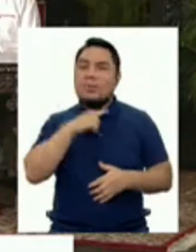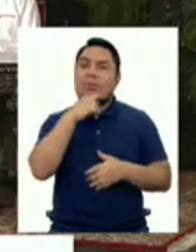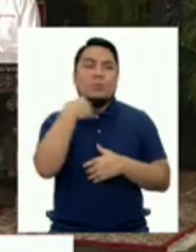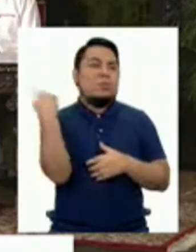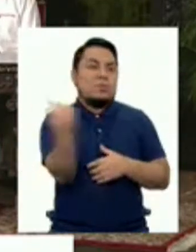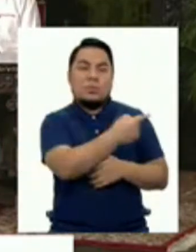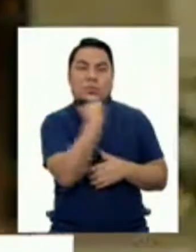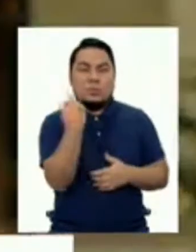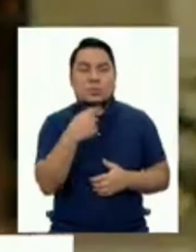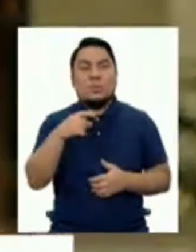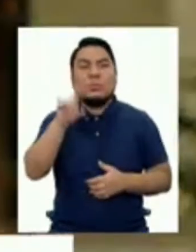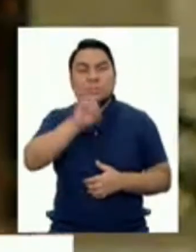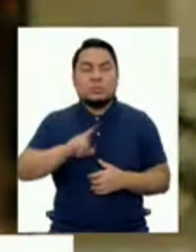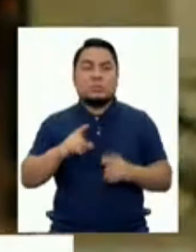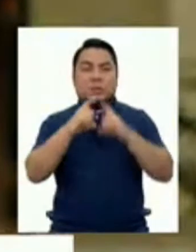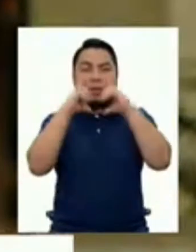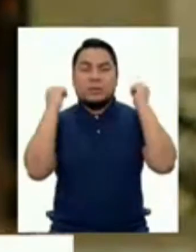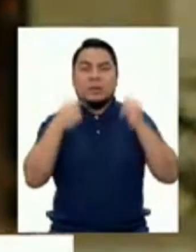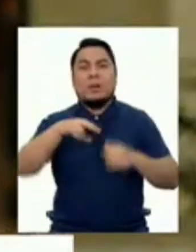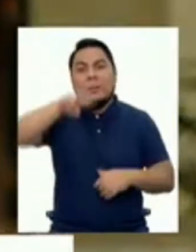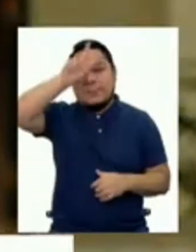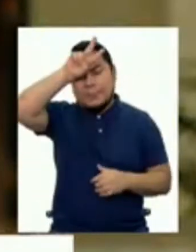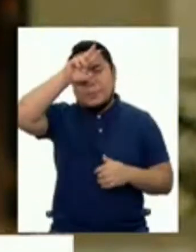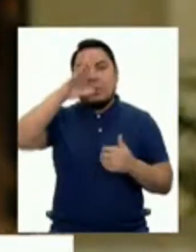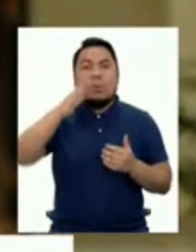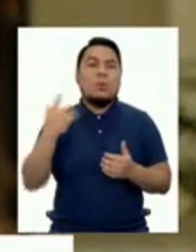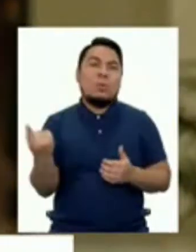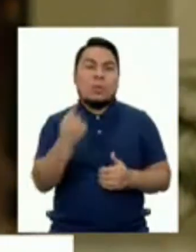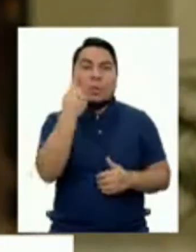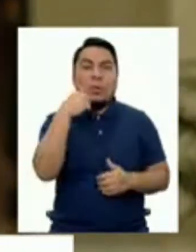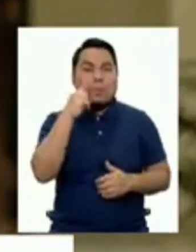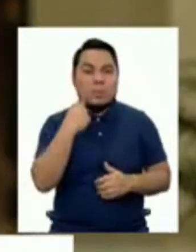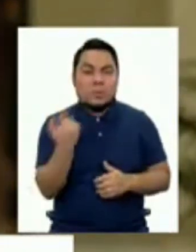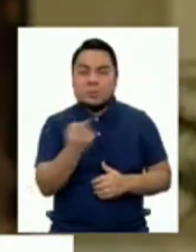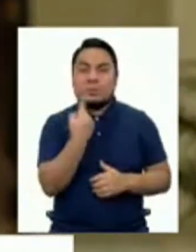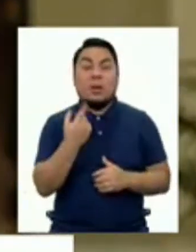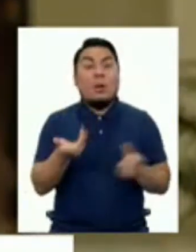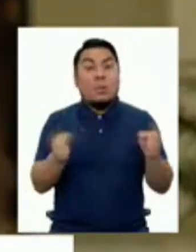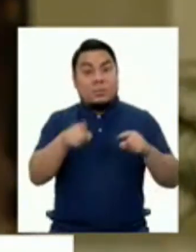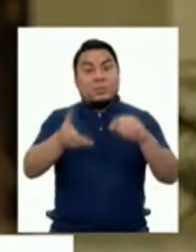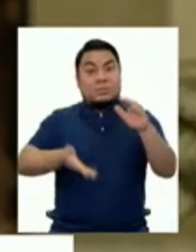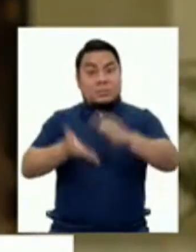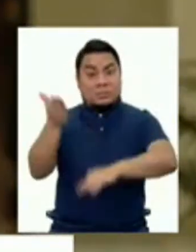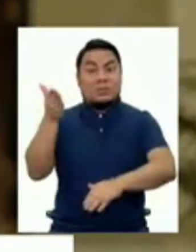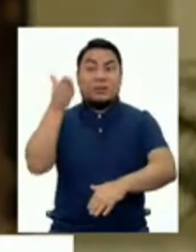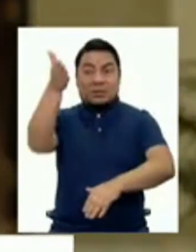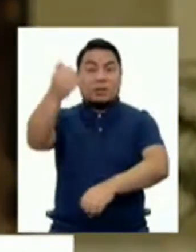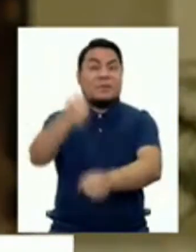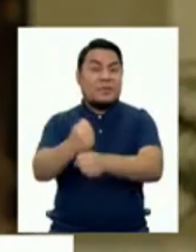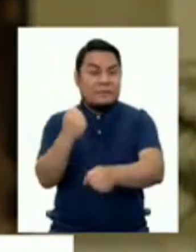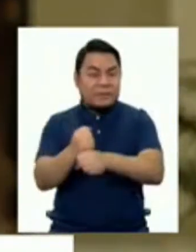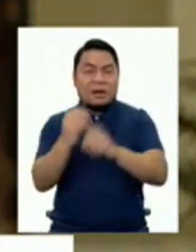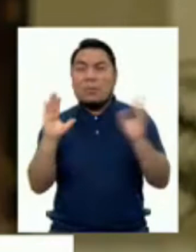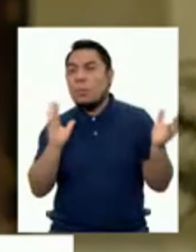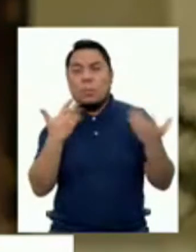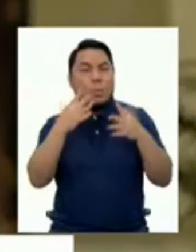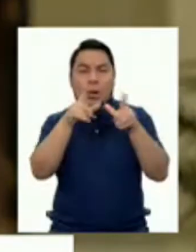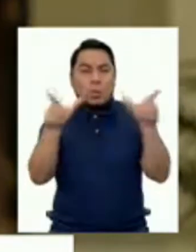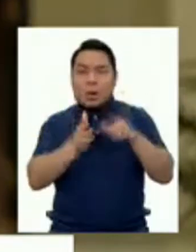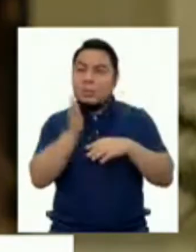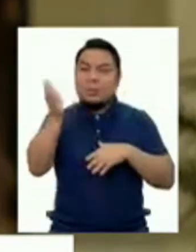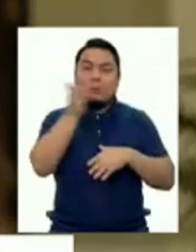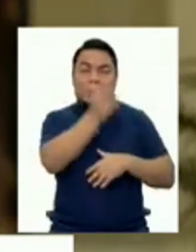todos los peruanos y peruanas. Inmediatamente salgamos de la casa, estemos donde